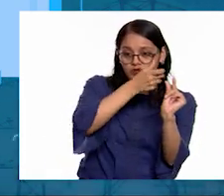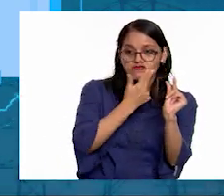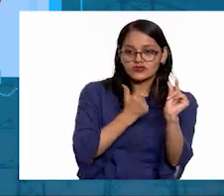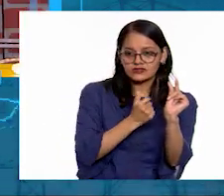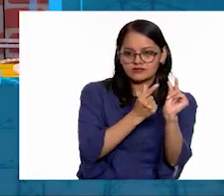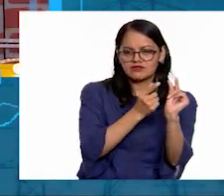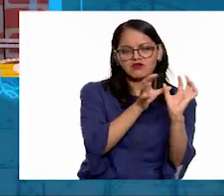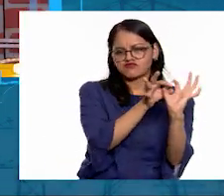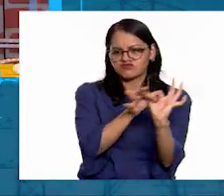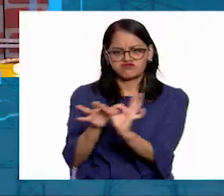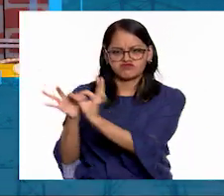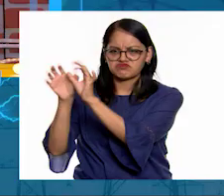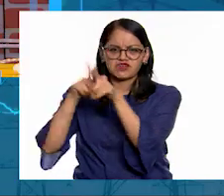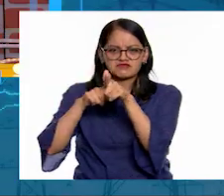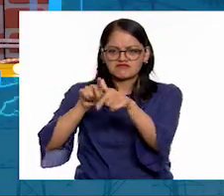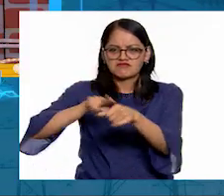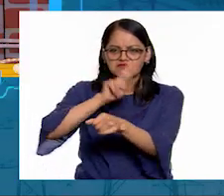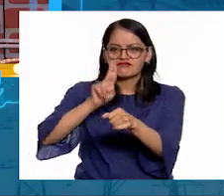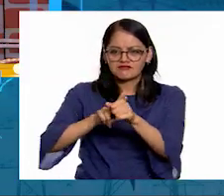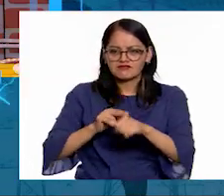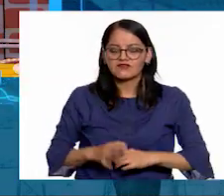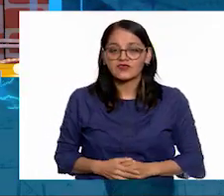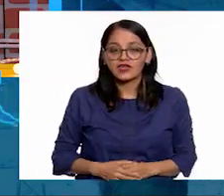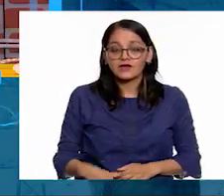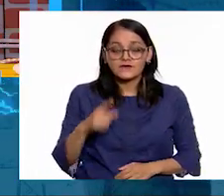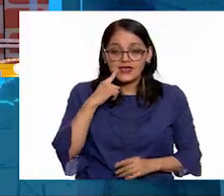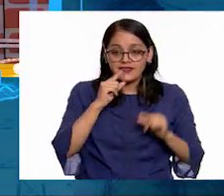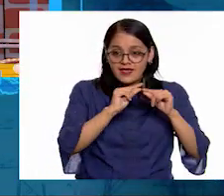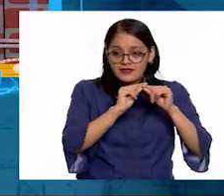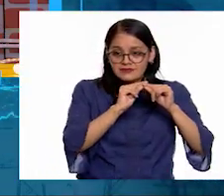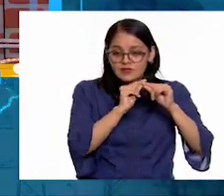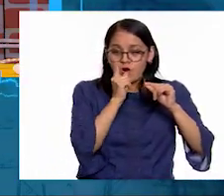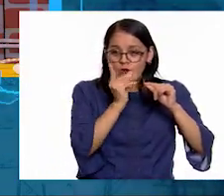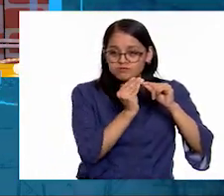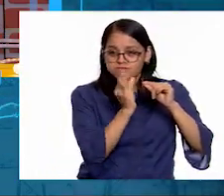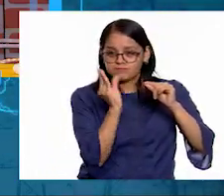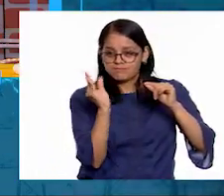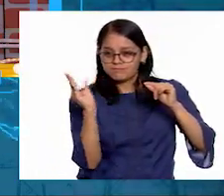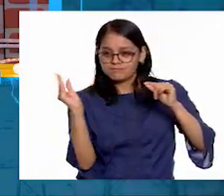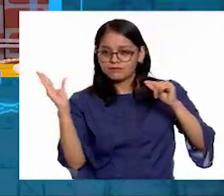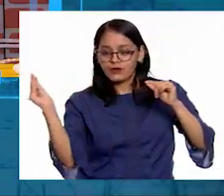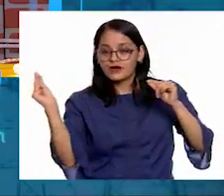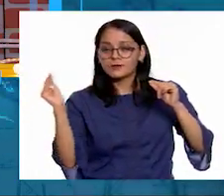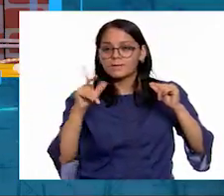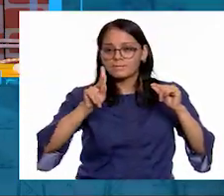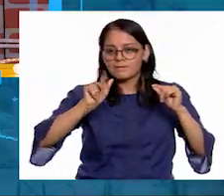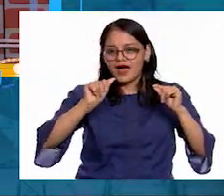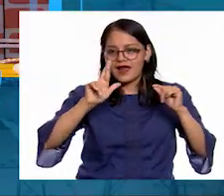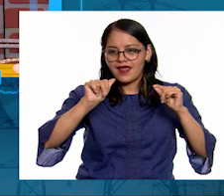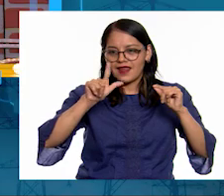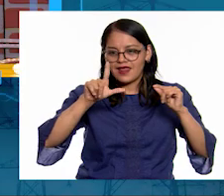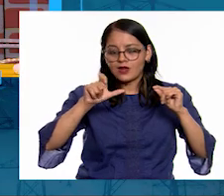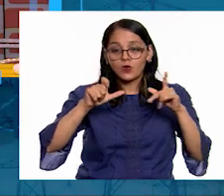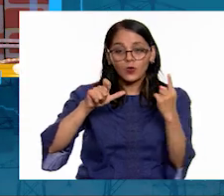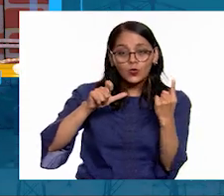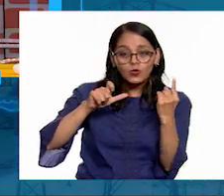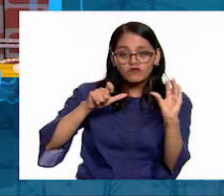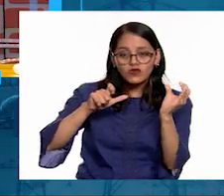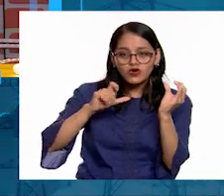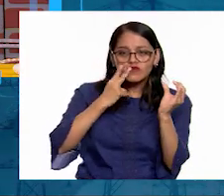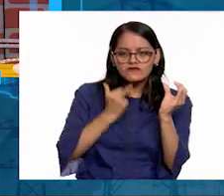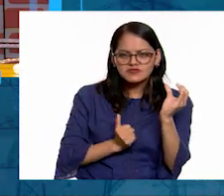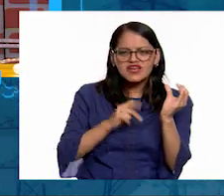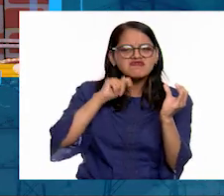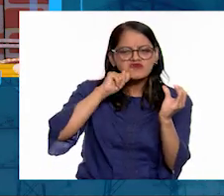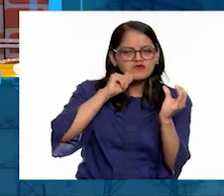estado. Esta serie de aquí tiene una conexión en paralelo y por eso sigue funcionando, aunque tuve que